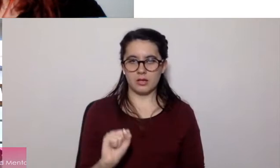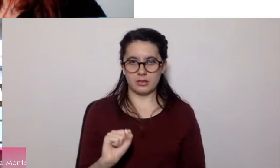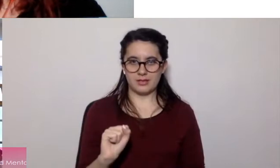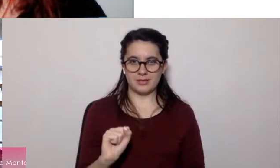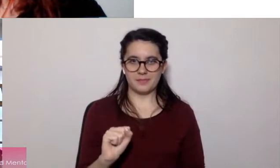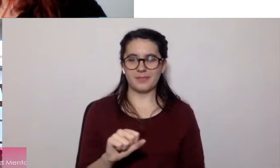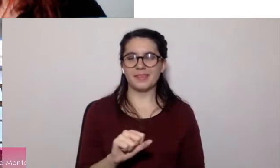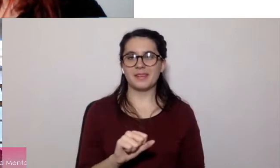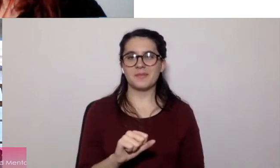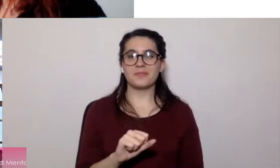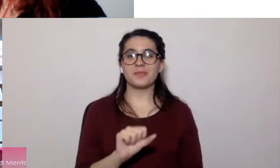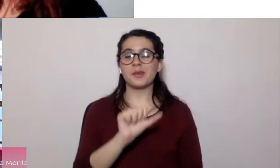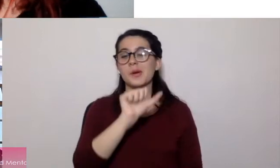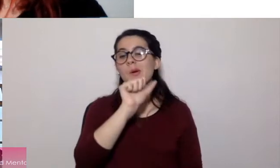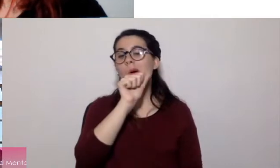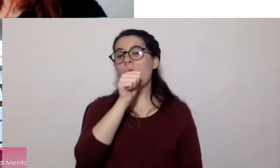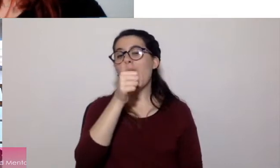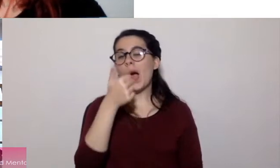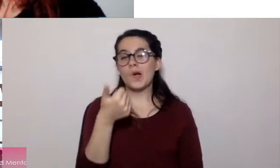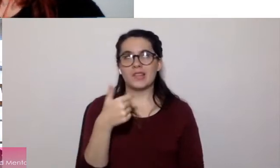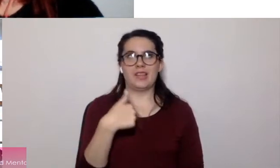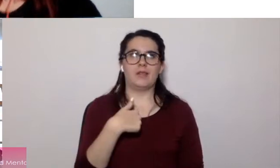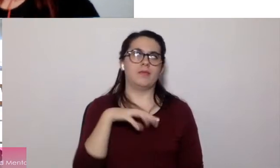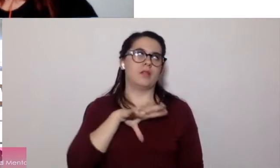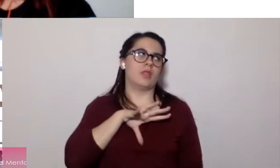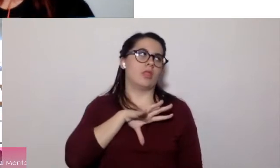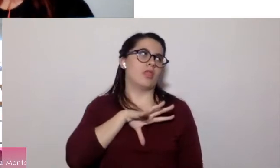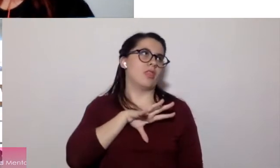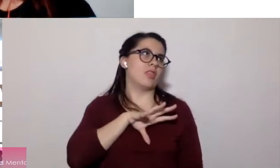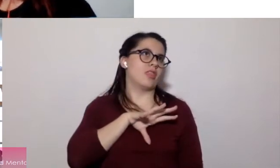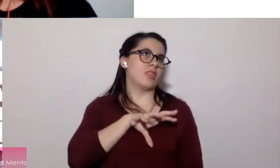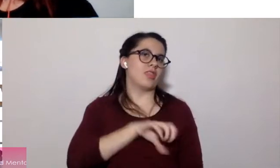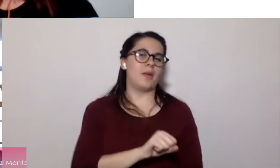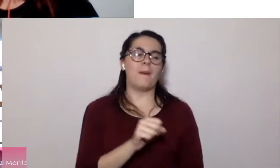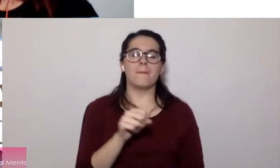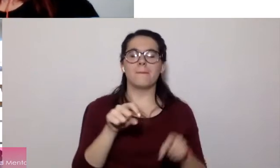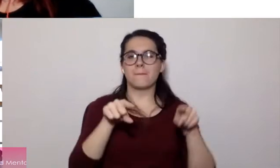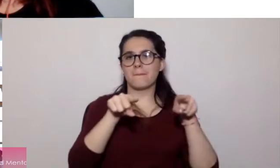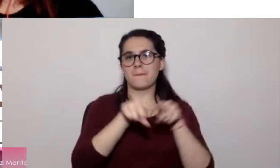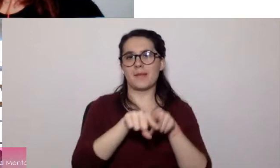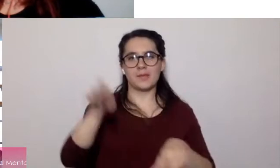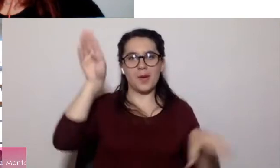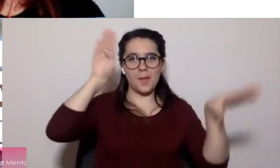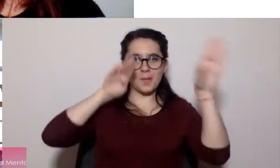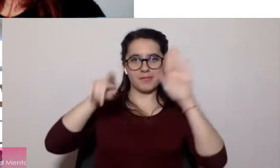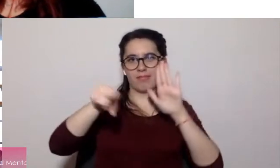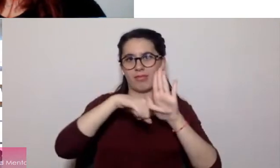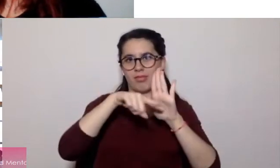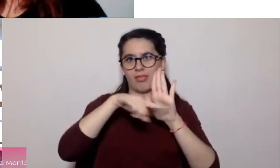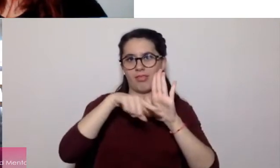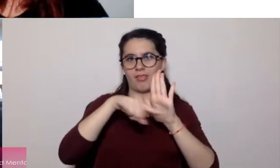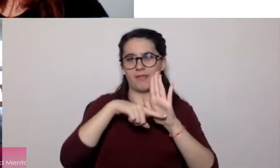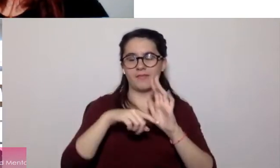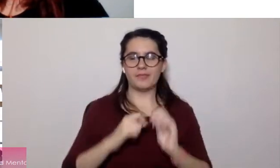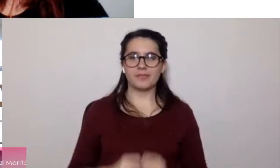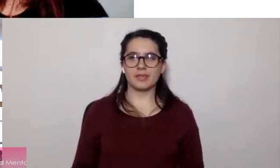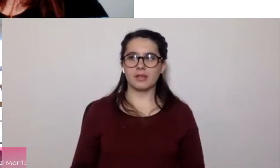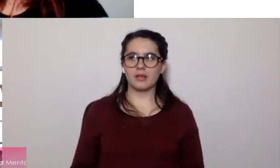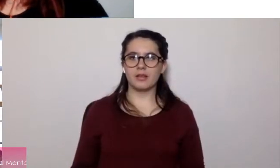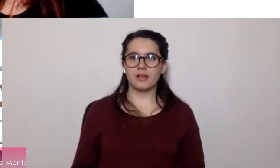hacemos mucho, mucho, mucho también, igual que el pensamiento catastrófico, es el adivinarle la mente al